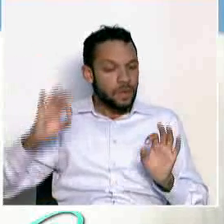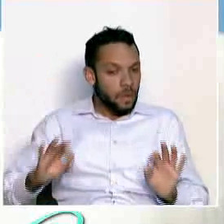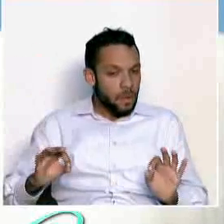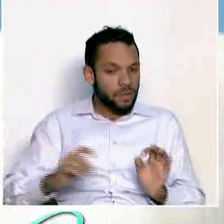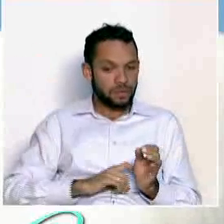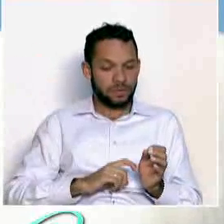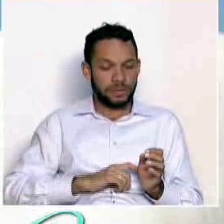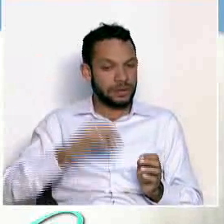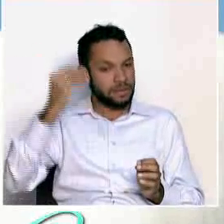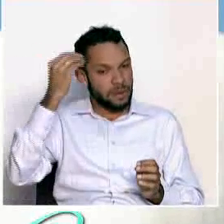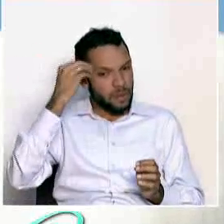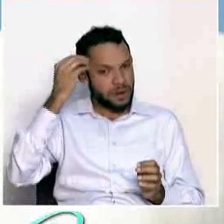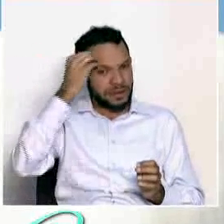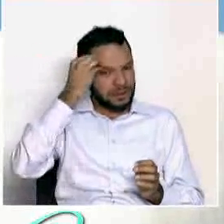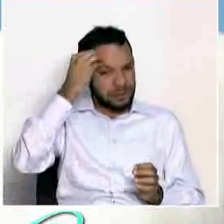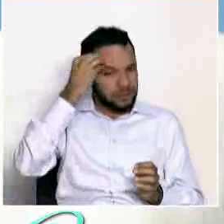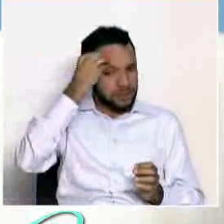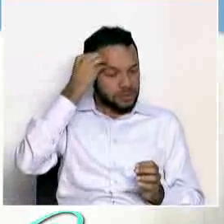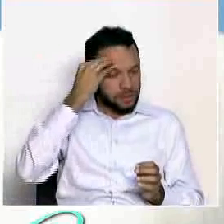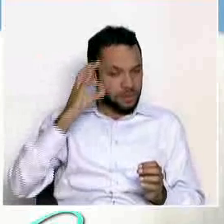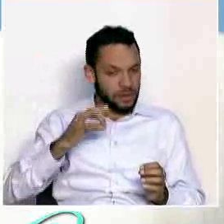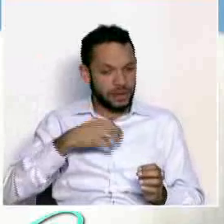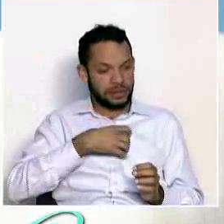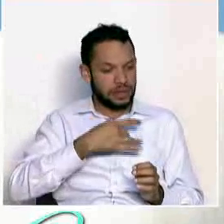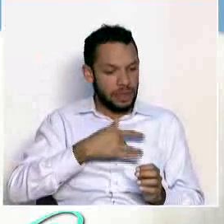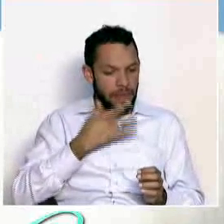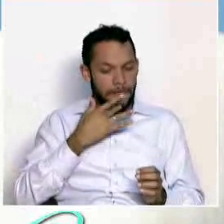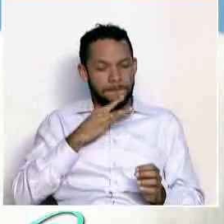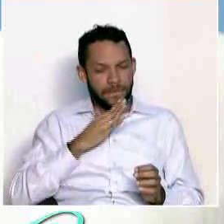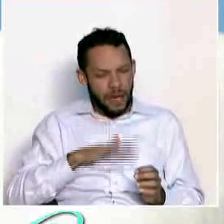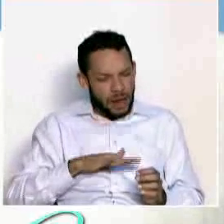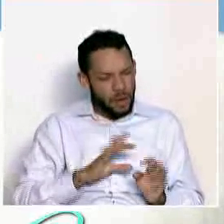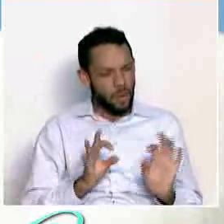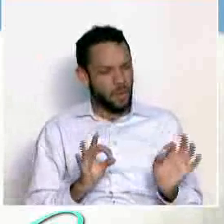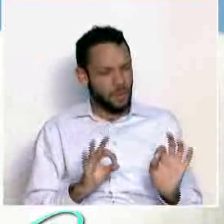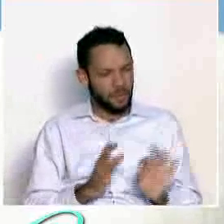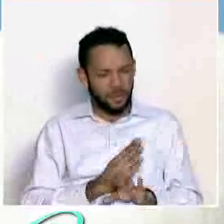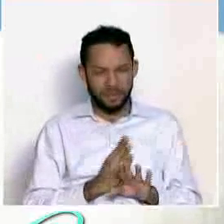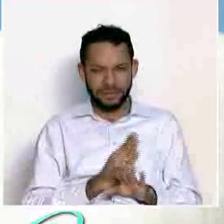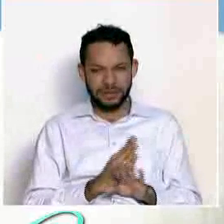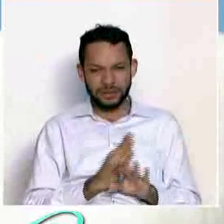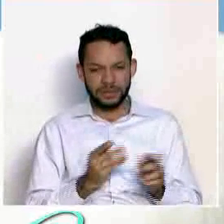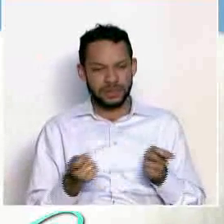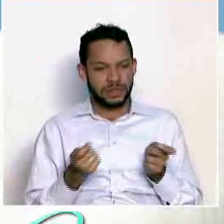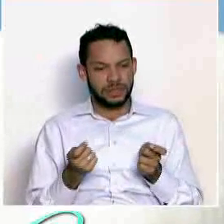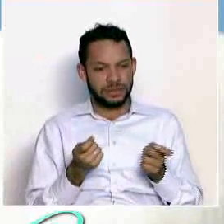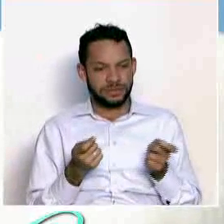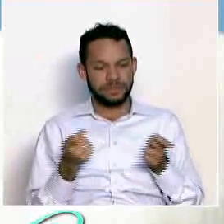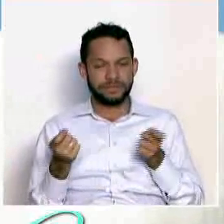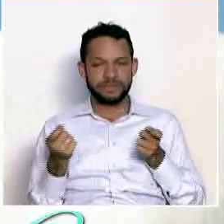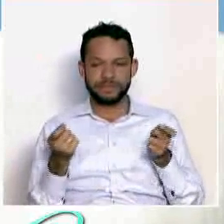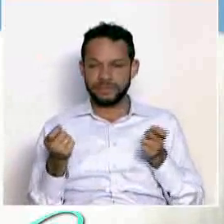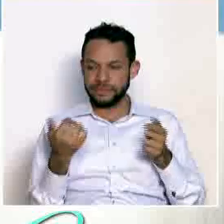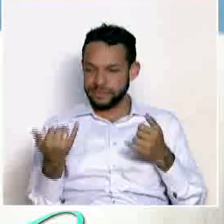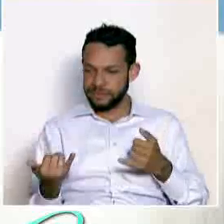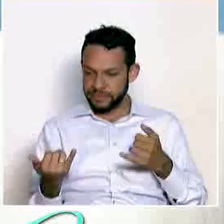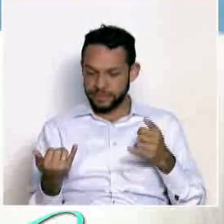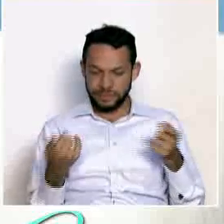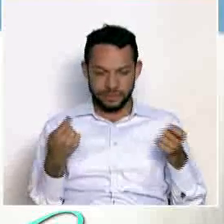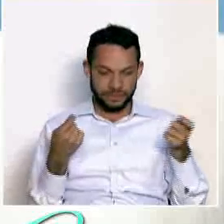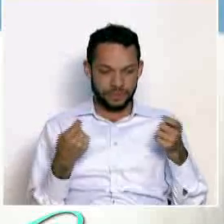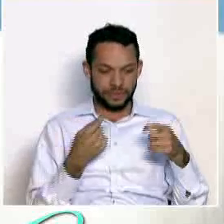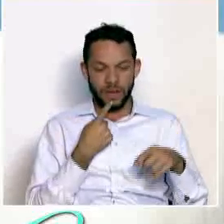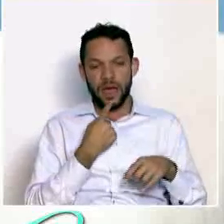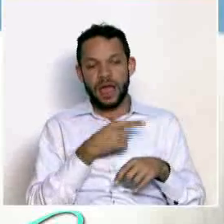marcado, tuvieron ciertos conflictos y de pronto todas esas cosas van quedando en el inconsciente y de una u